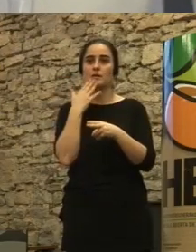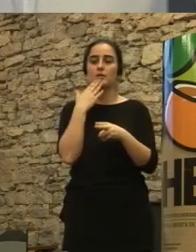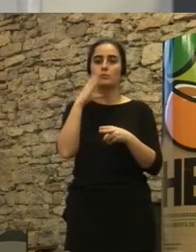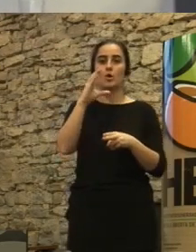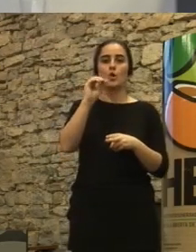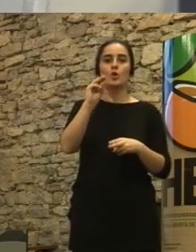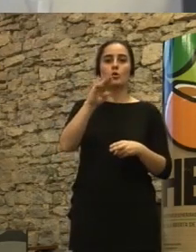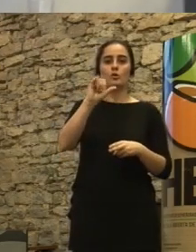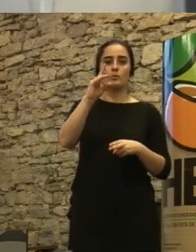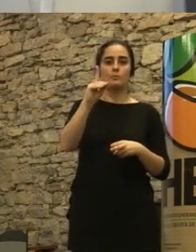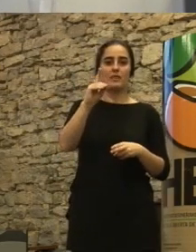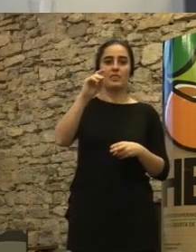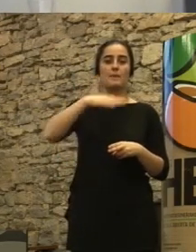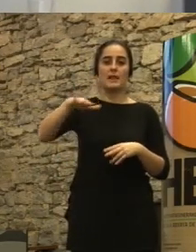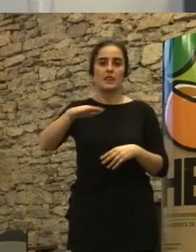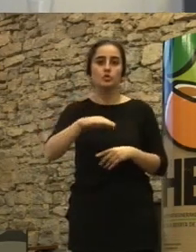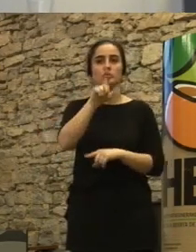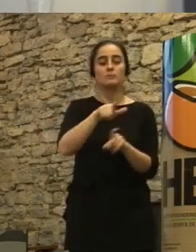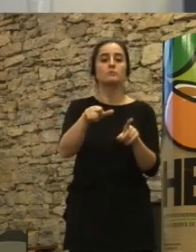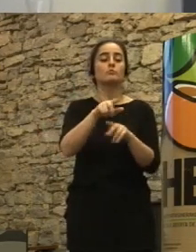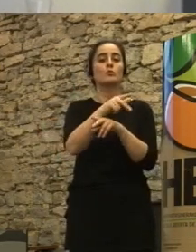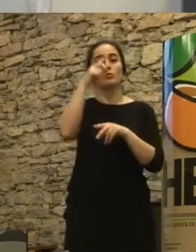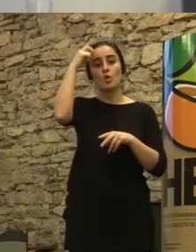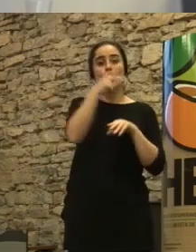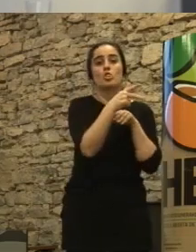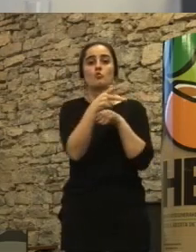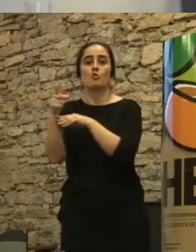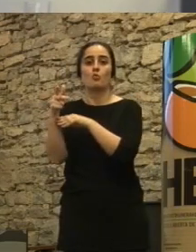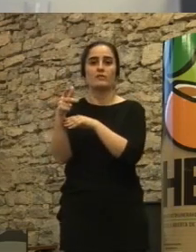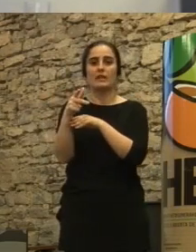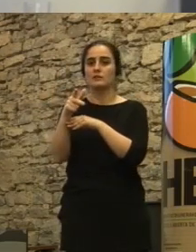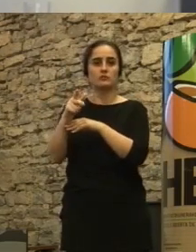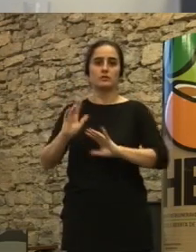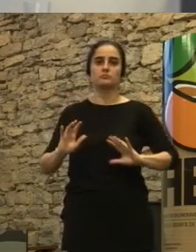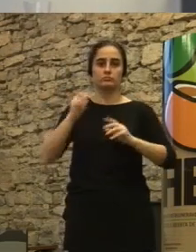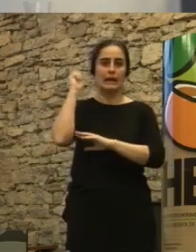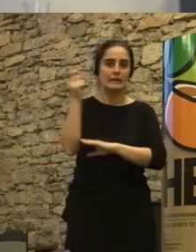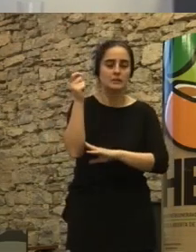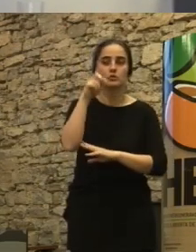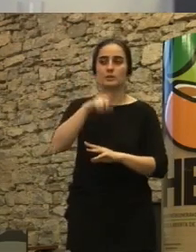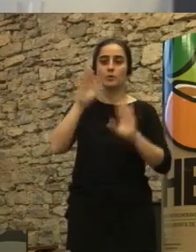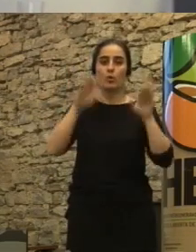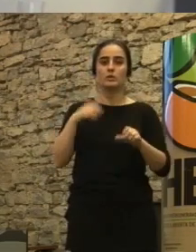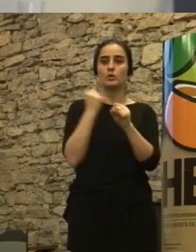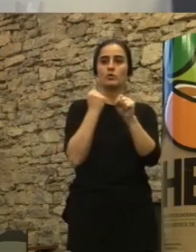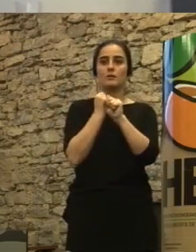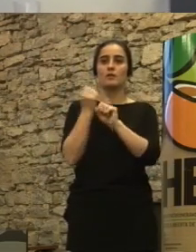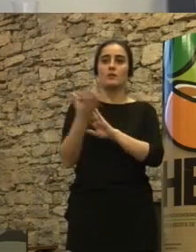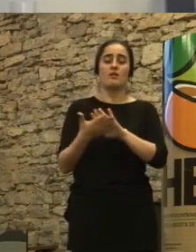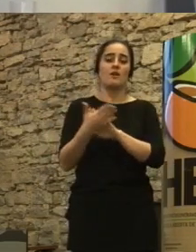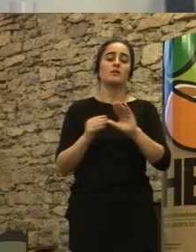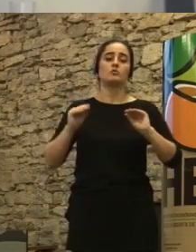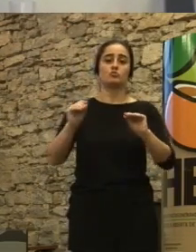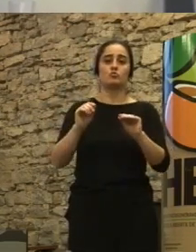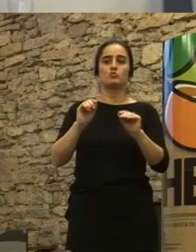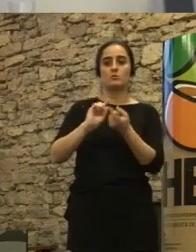Copiad Malditos, es un proyecto documental que habla sobre la propiedad intelectual y también su último trabajo en el que nos cuenta el punto de inflexión que